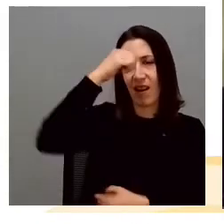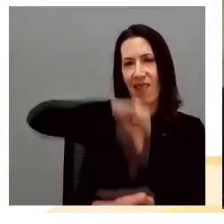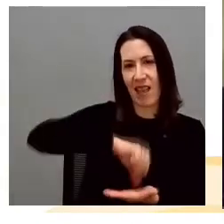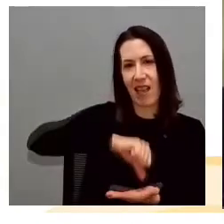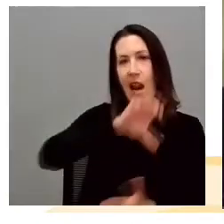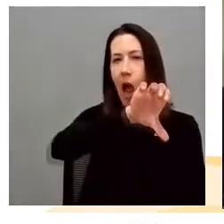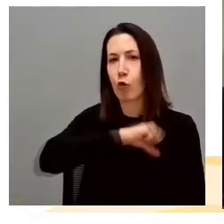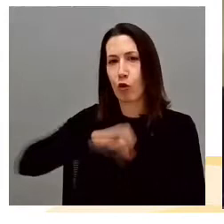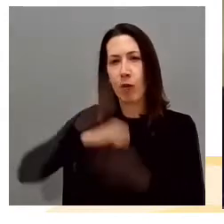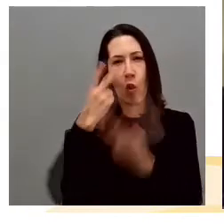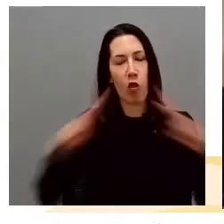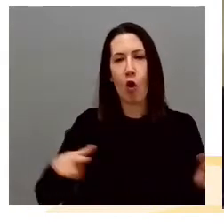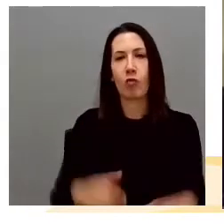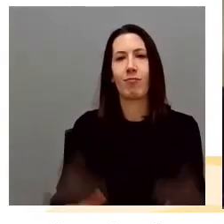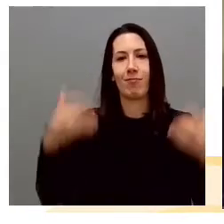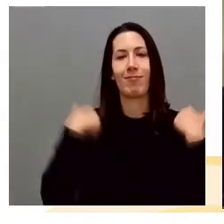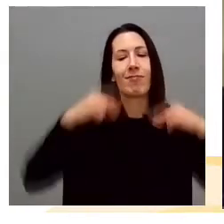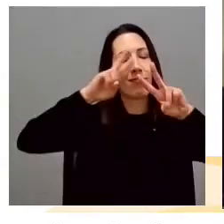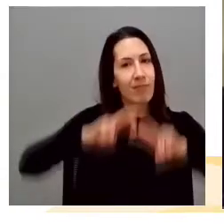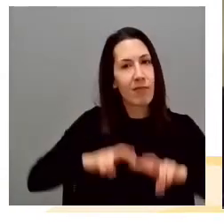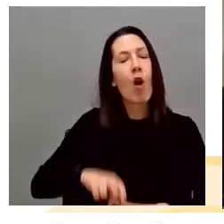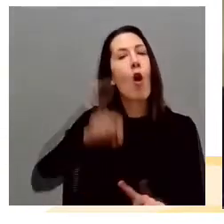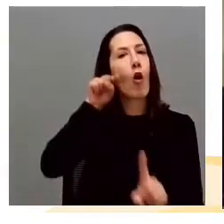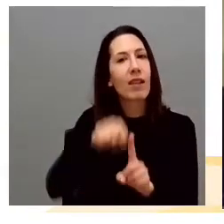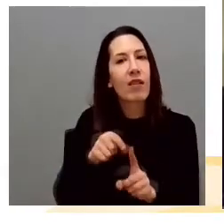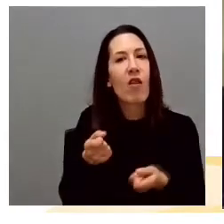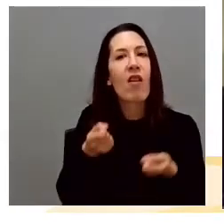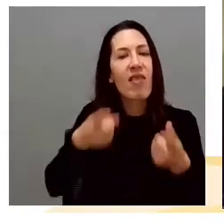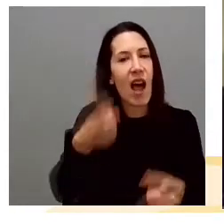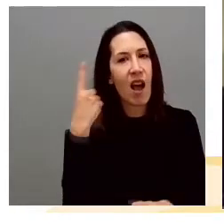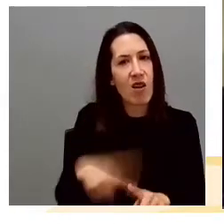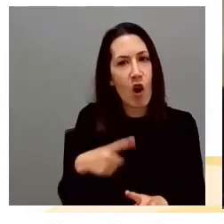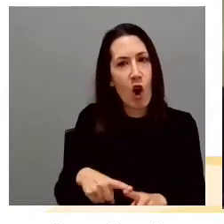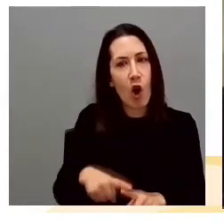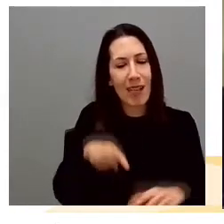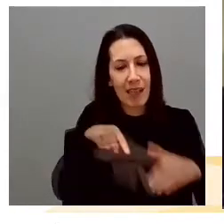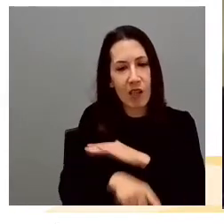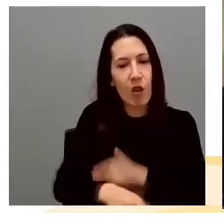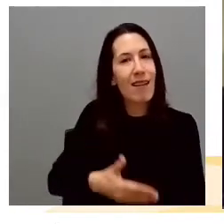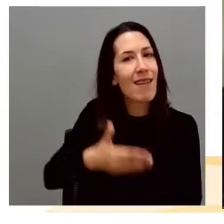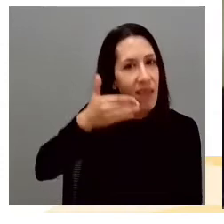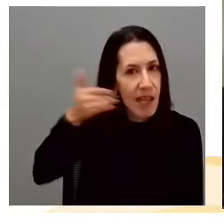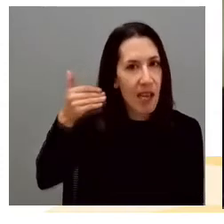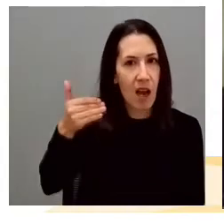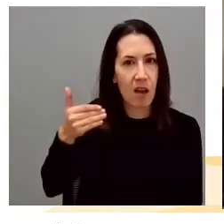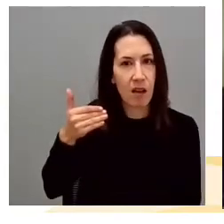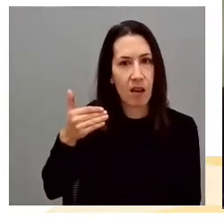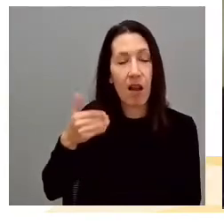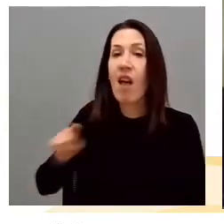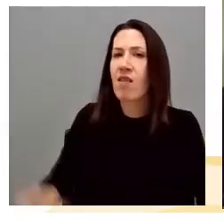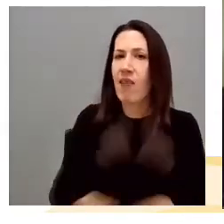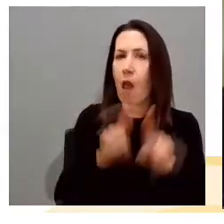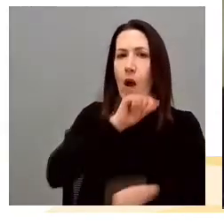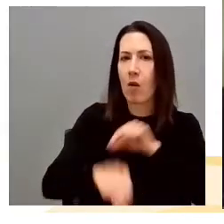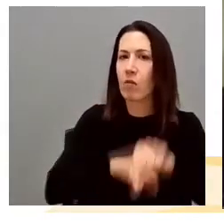las cosas puedan tener la dignidad suficiente con y sin pandemia en